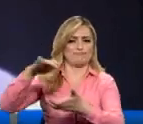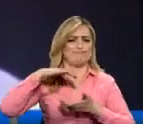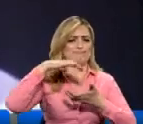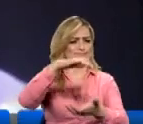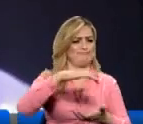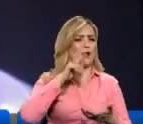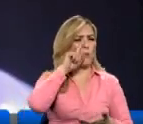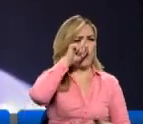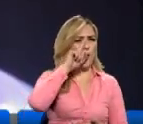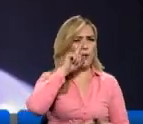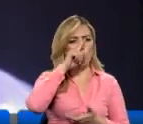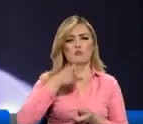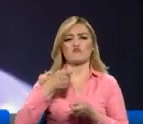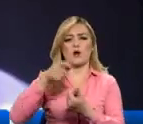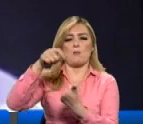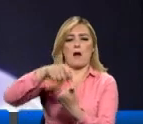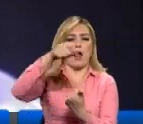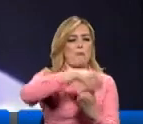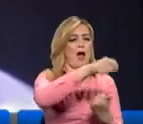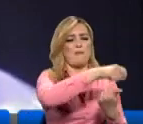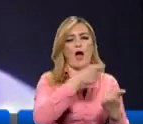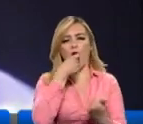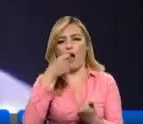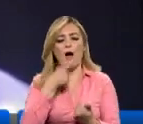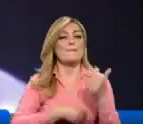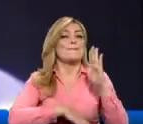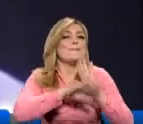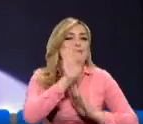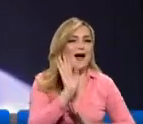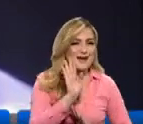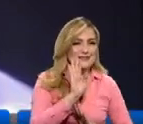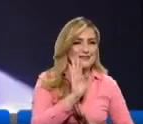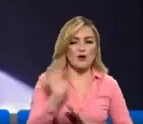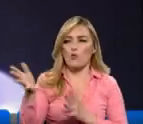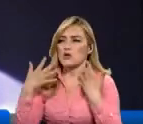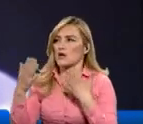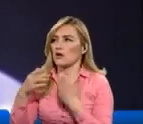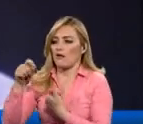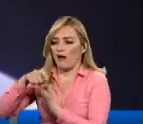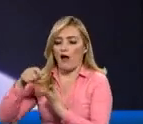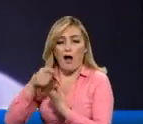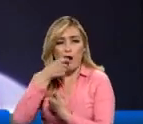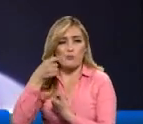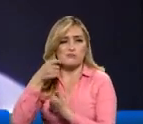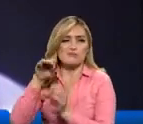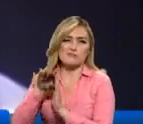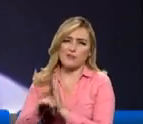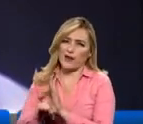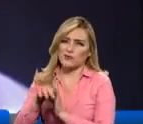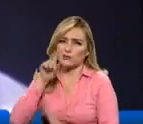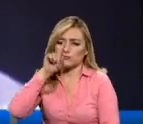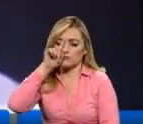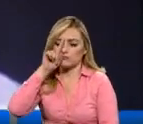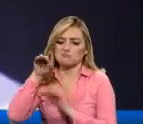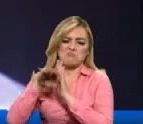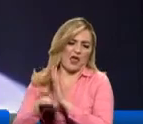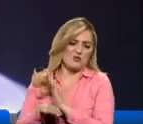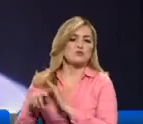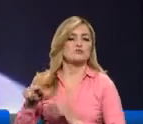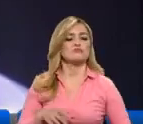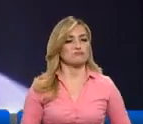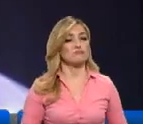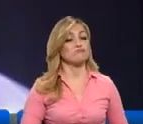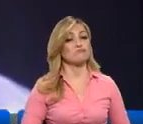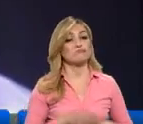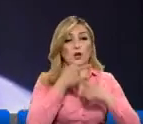tienen que nos dan las pruebas rápidas, y también hemos aumentado muchísimo la capacidad desde marzo hasta esta